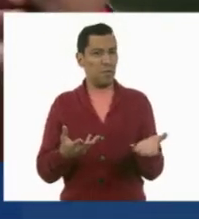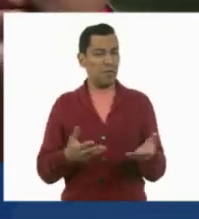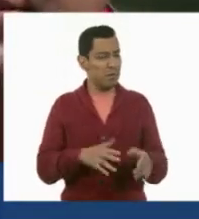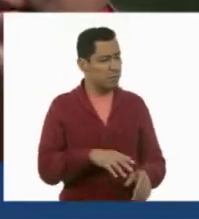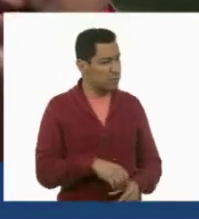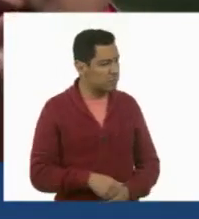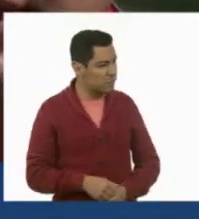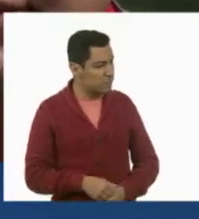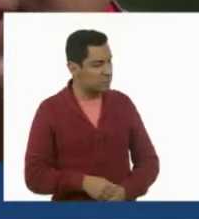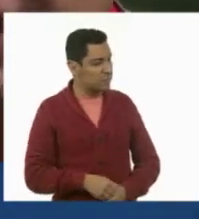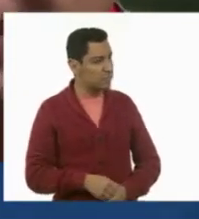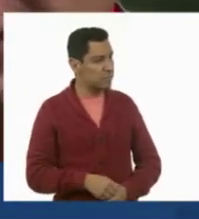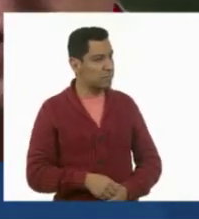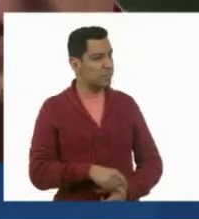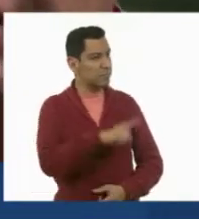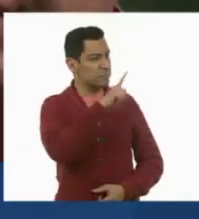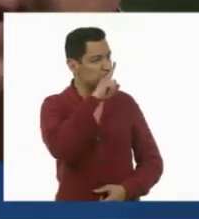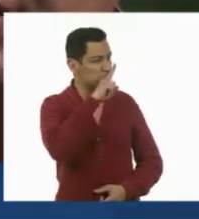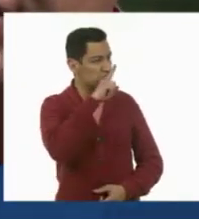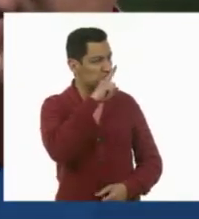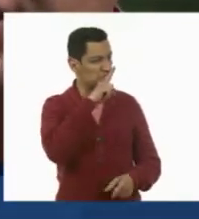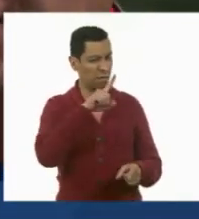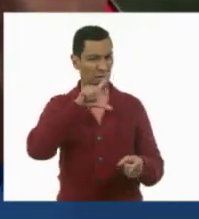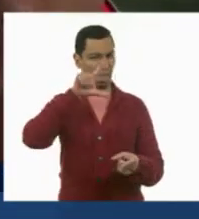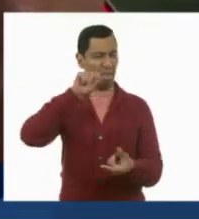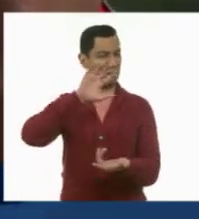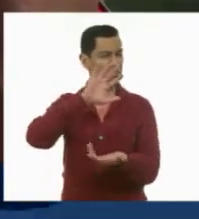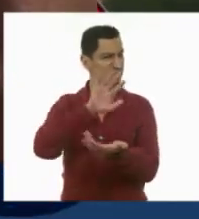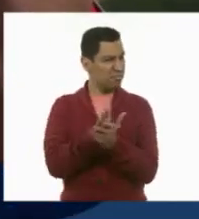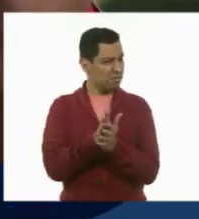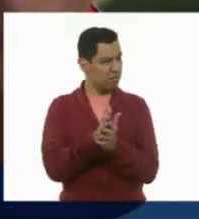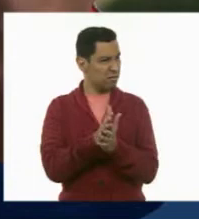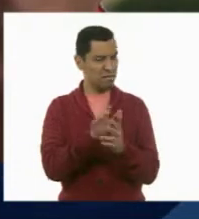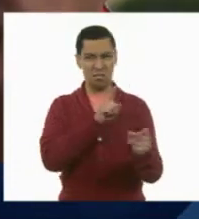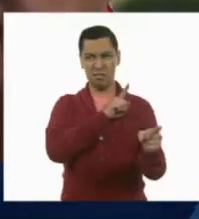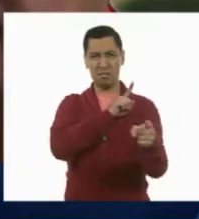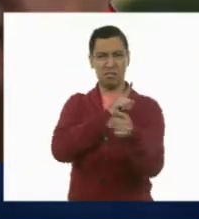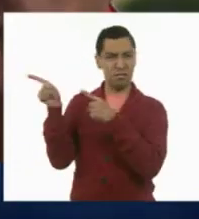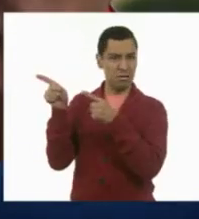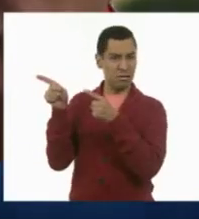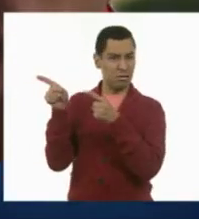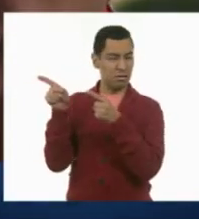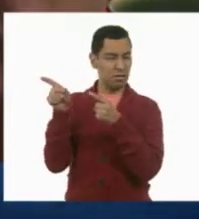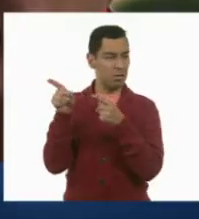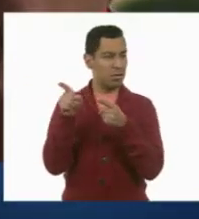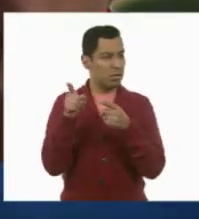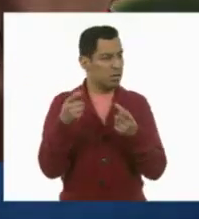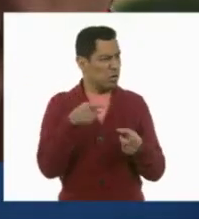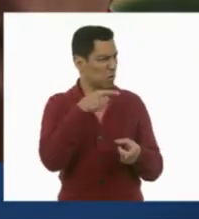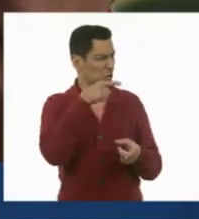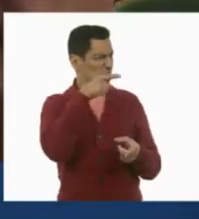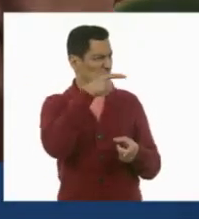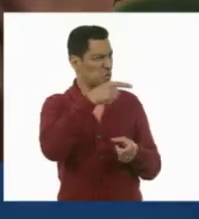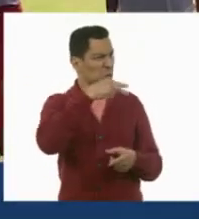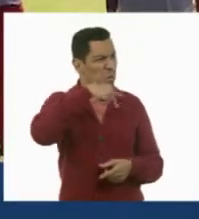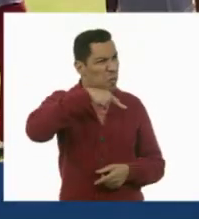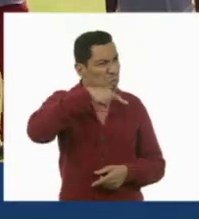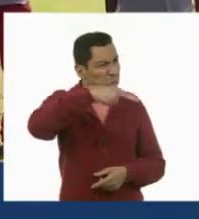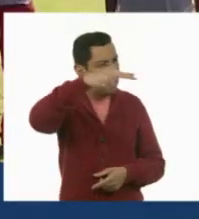Jonathan, es una palabra muy despectiva. Y no solo lo ofendes a él, sino que tú suenas como un verdadero